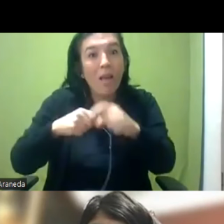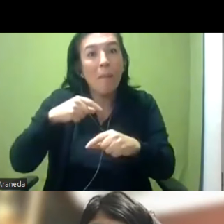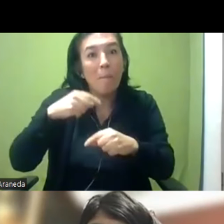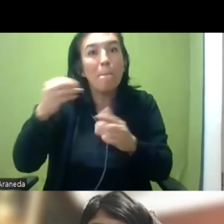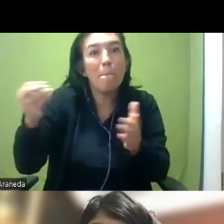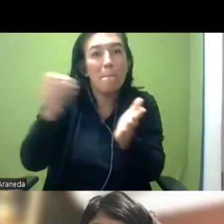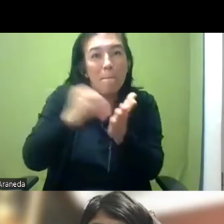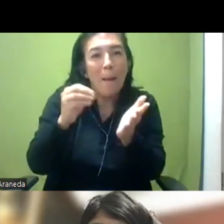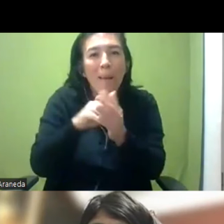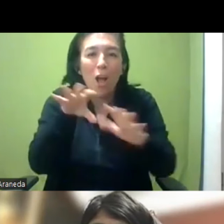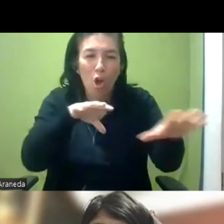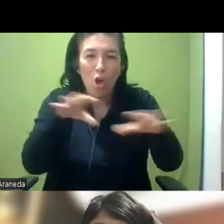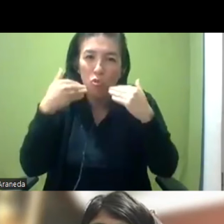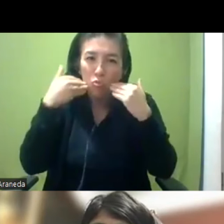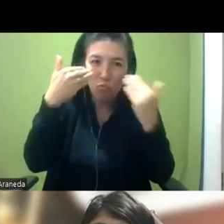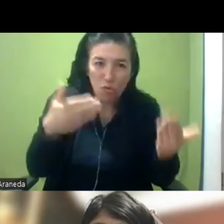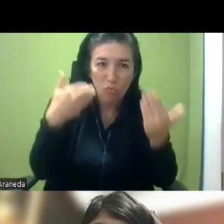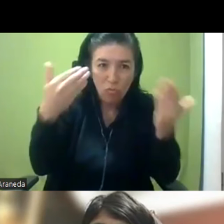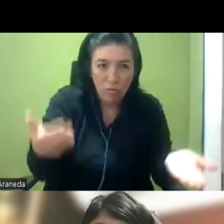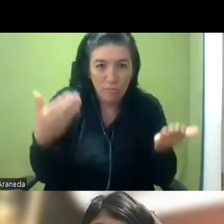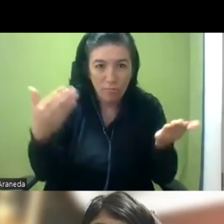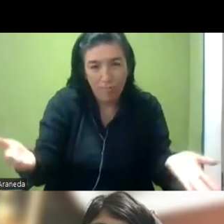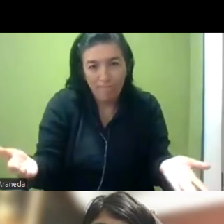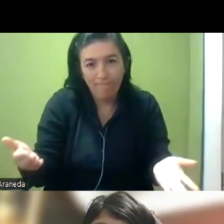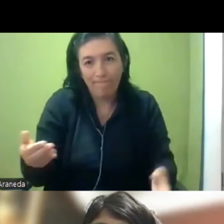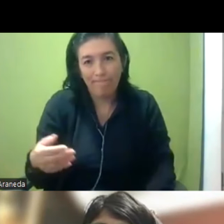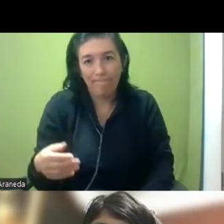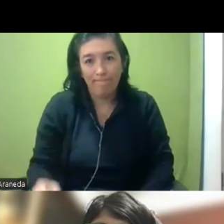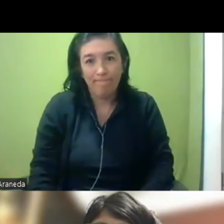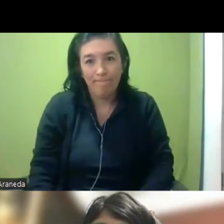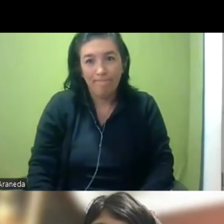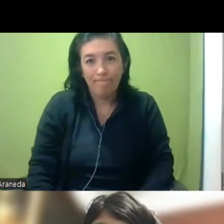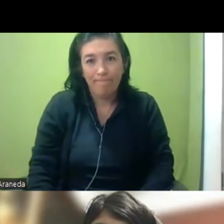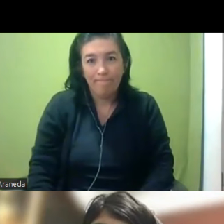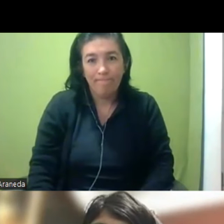más complejos, aquí y en todas partes. Ujú.